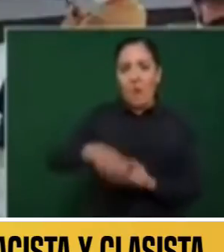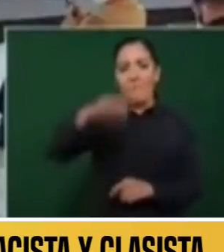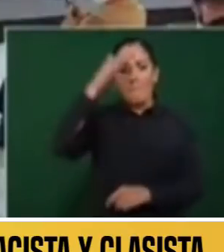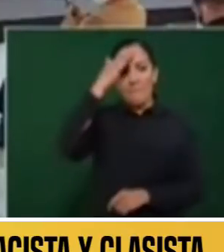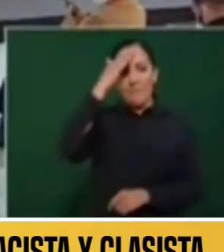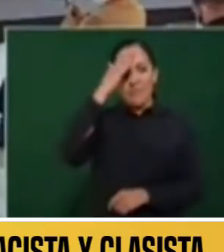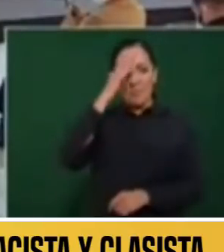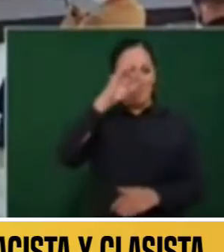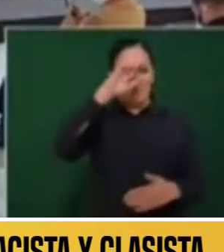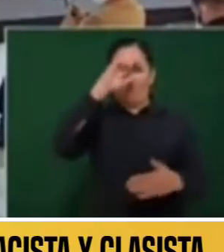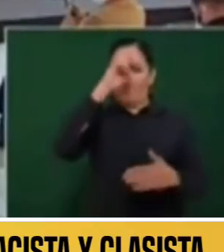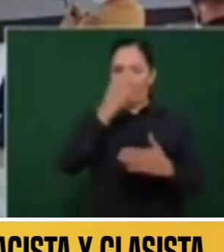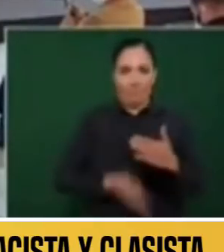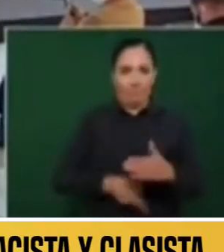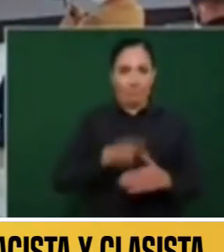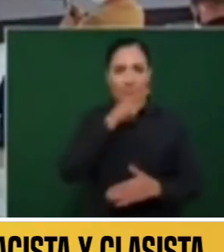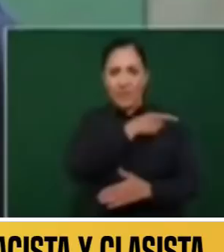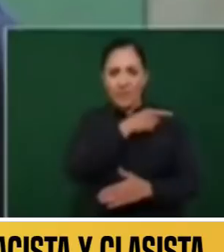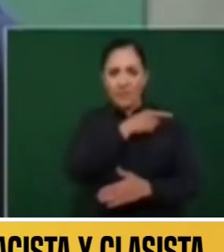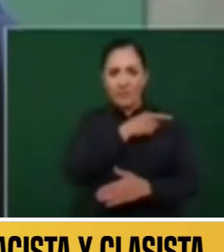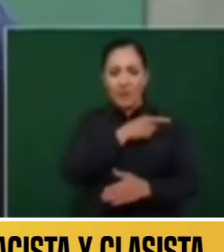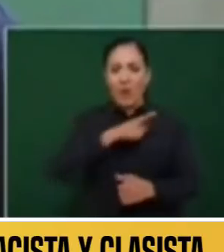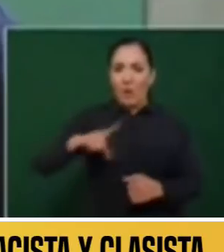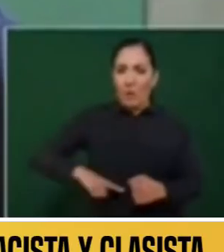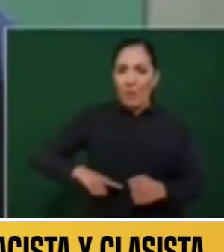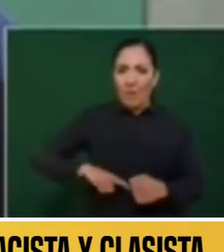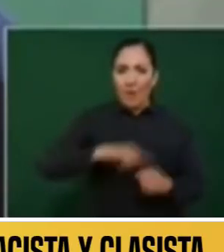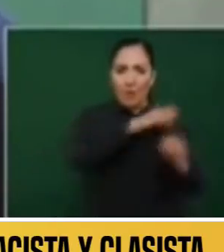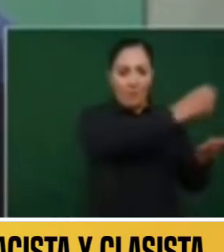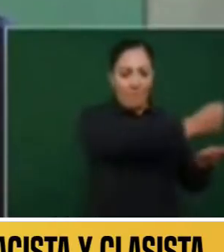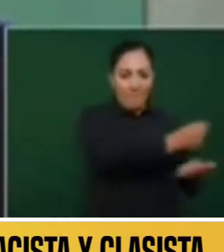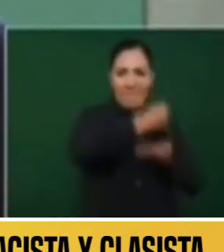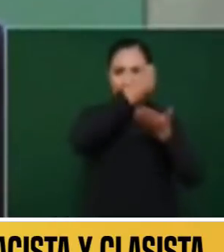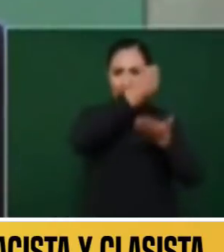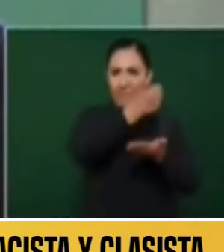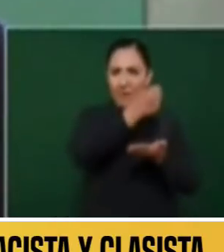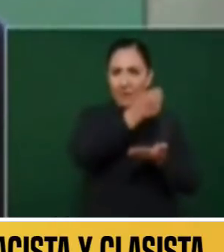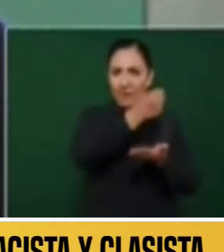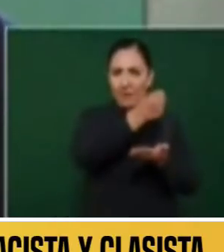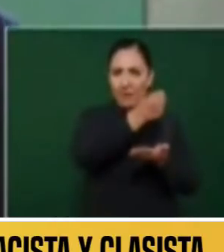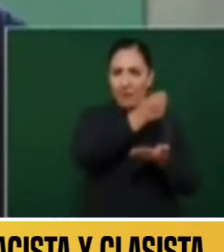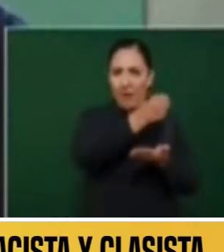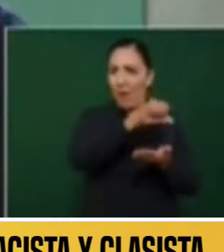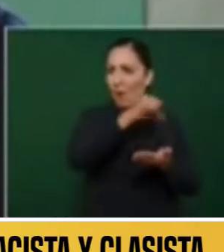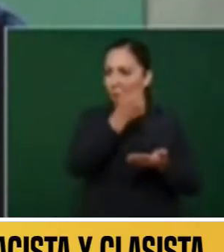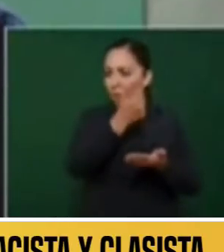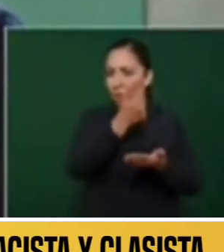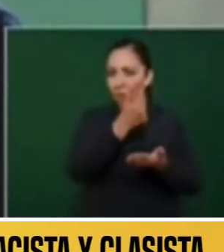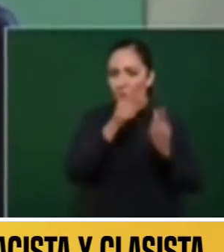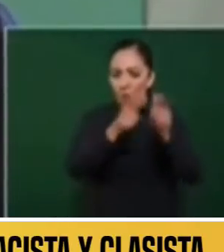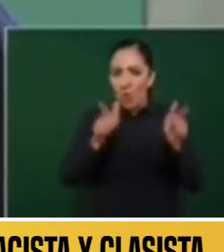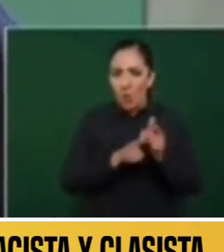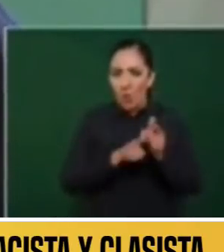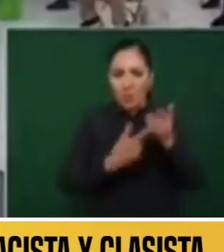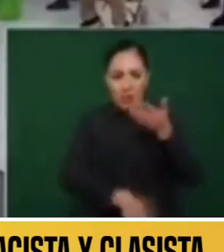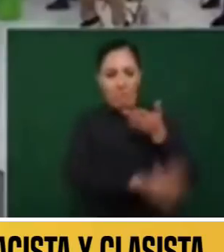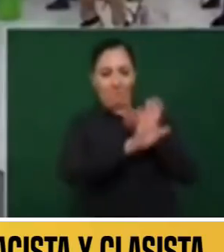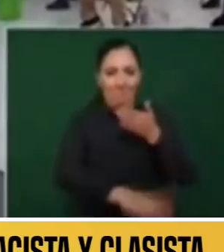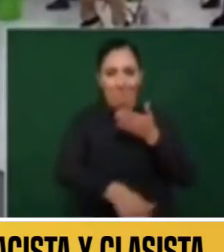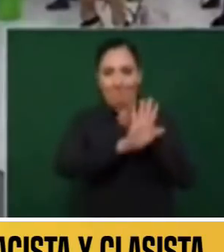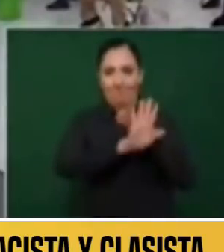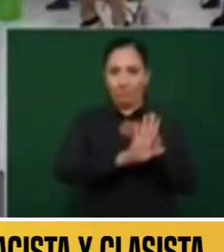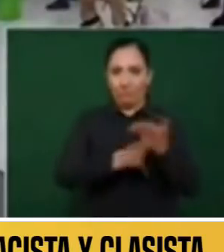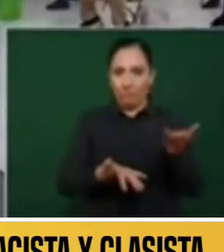gobierno de extranjero se ocupe de financiar a un grupo opositor a un